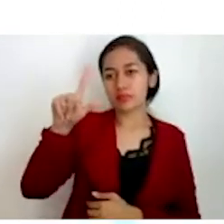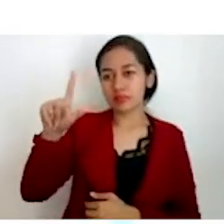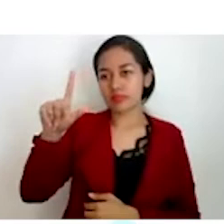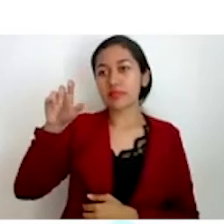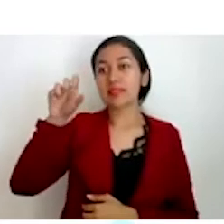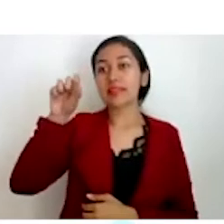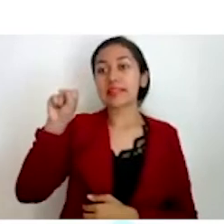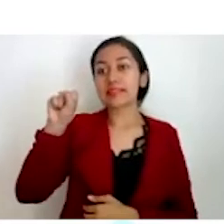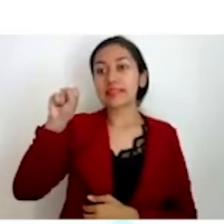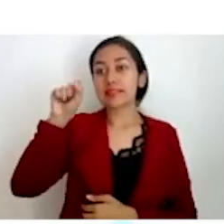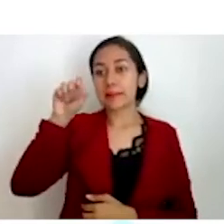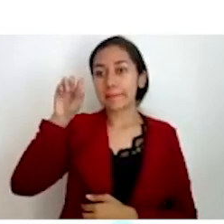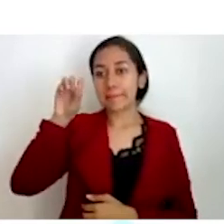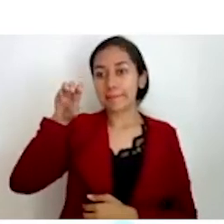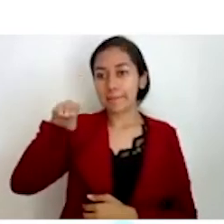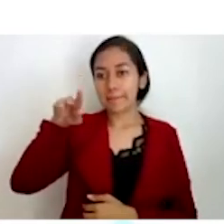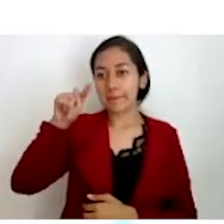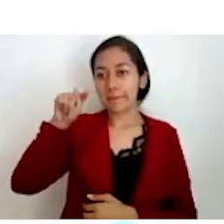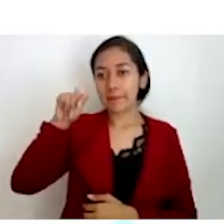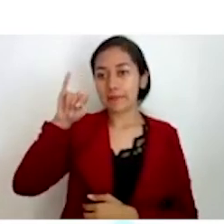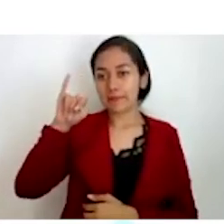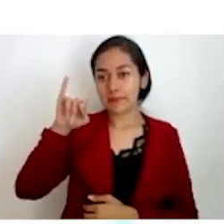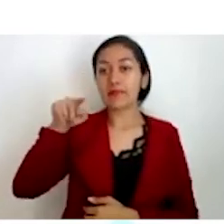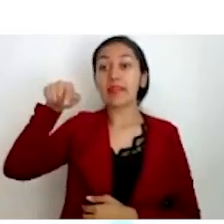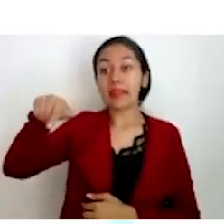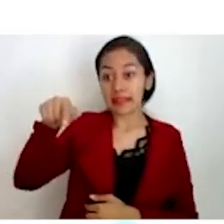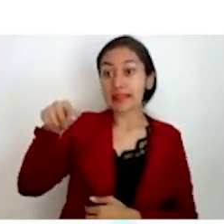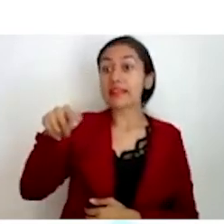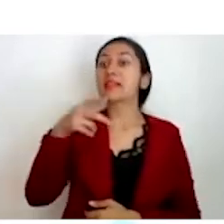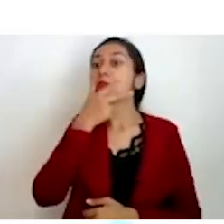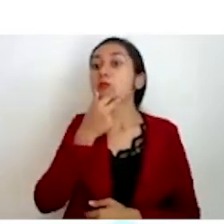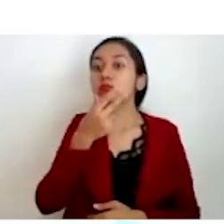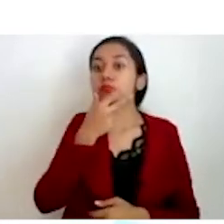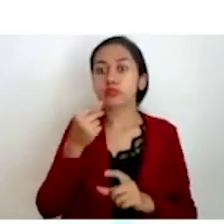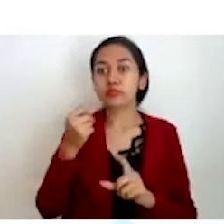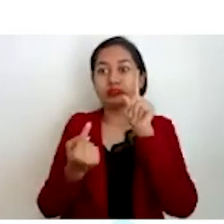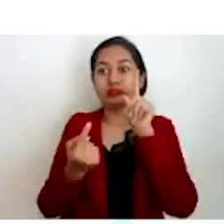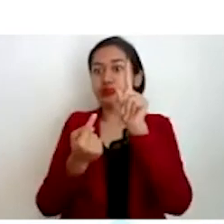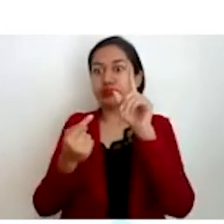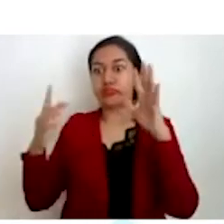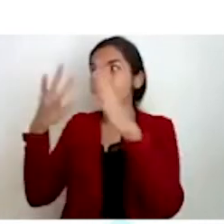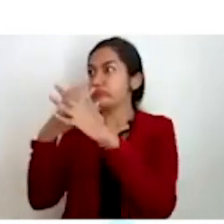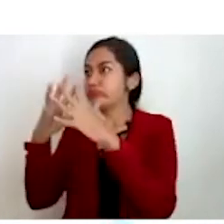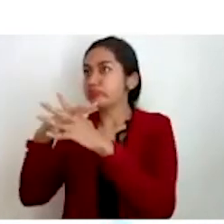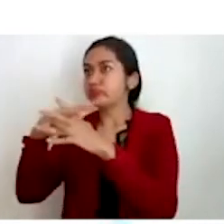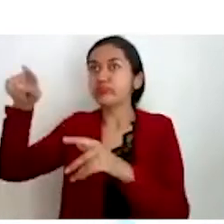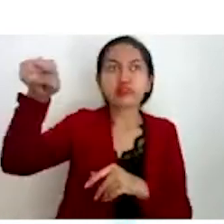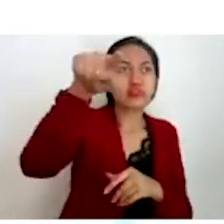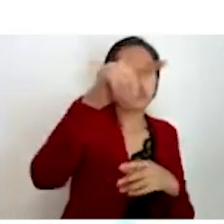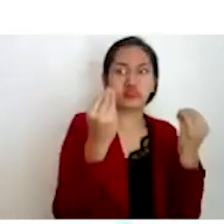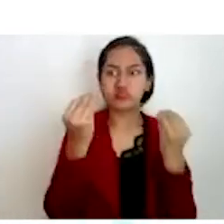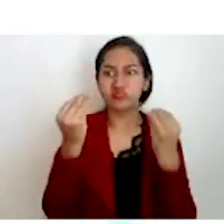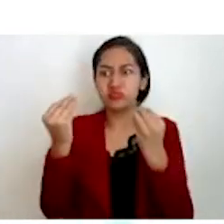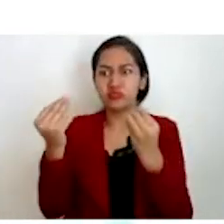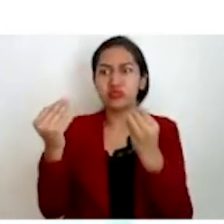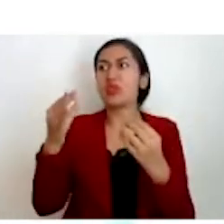Man, el protagonista es Charlton Heston, el último humano sobreviviente de una guerra bacteriológica, cuyo efecto